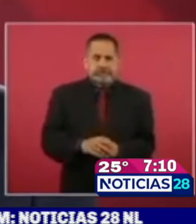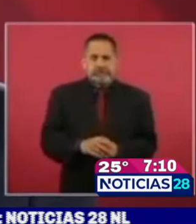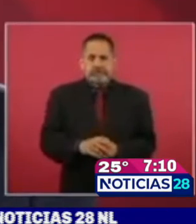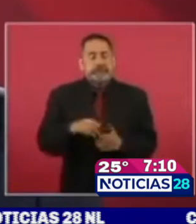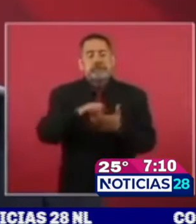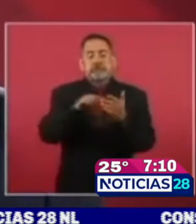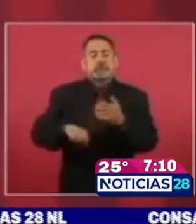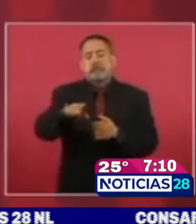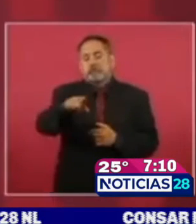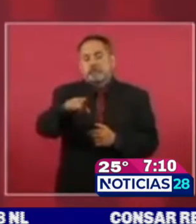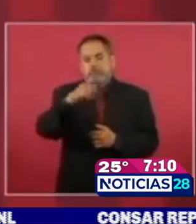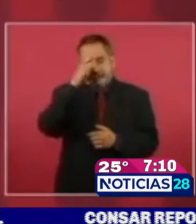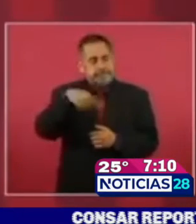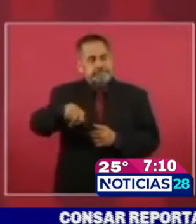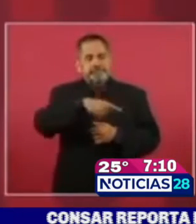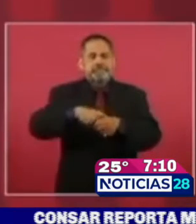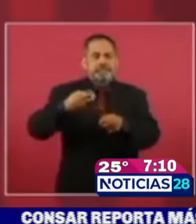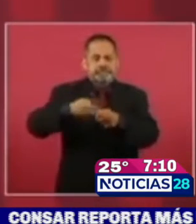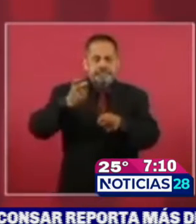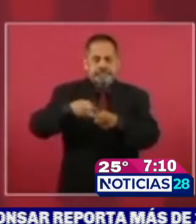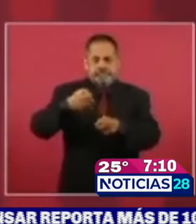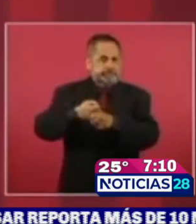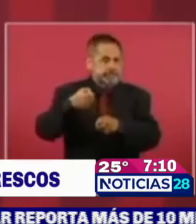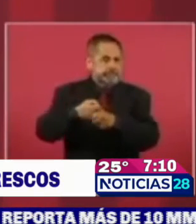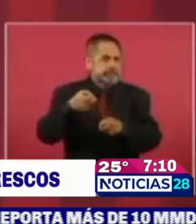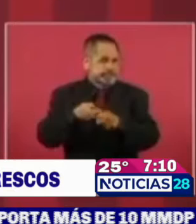Por ejemplo, las cerveceras